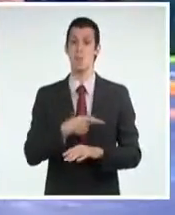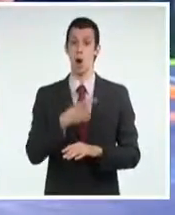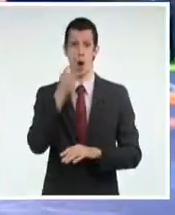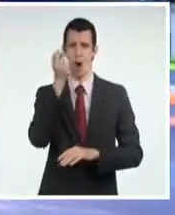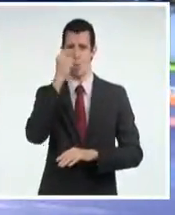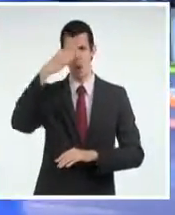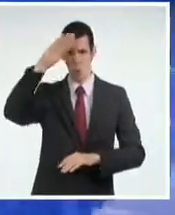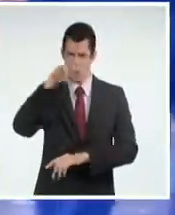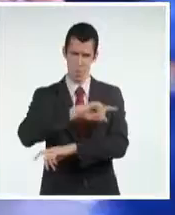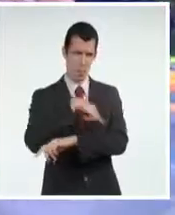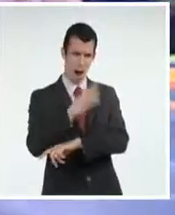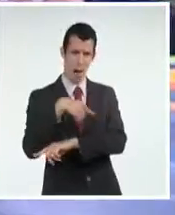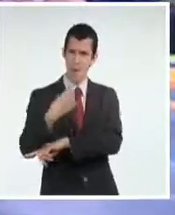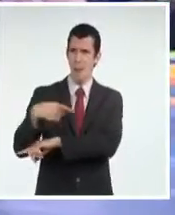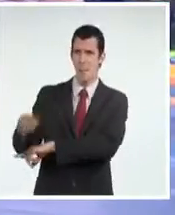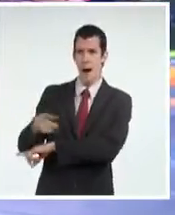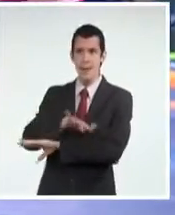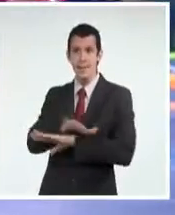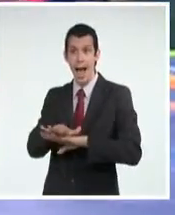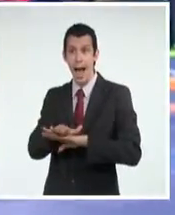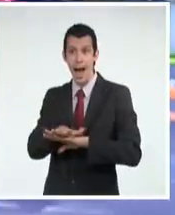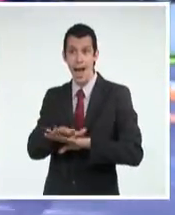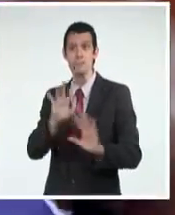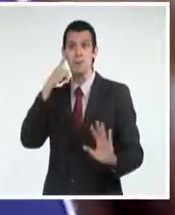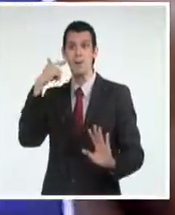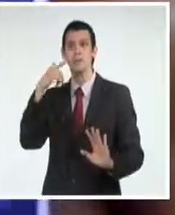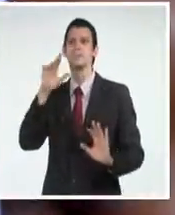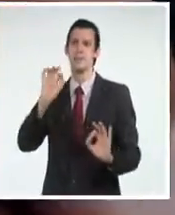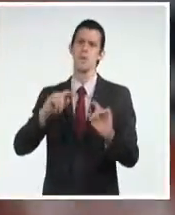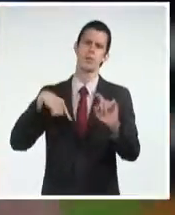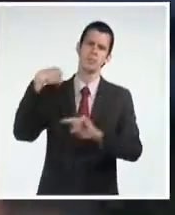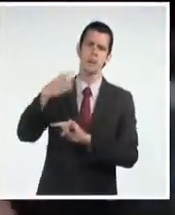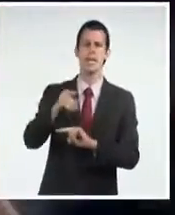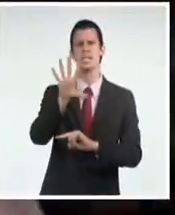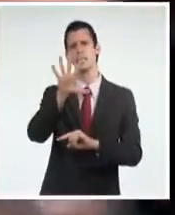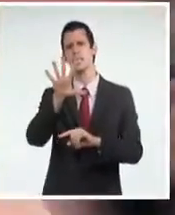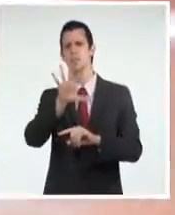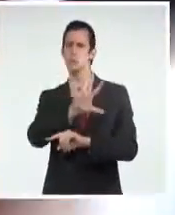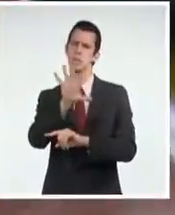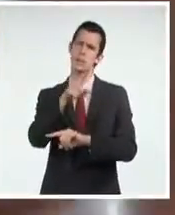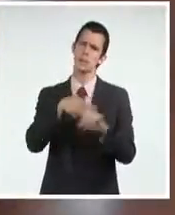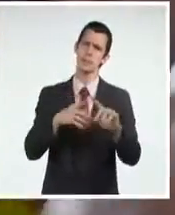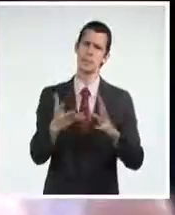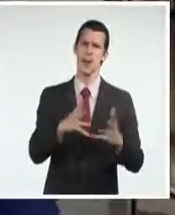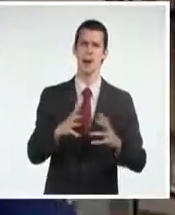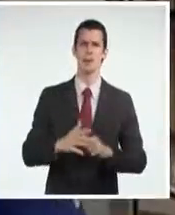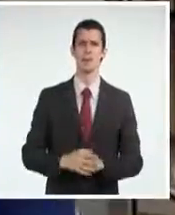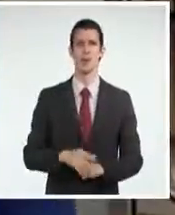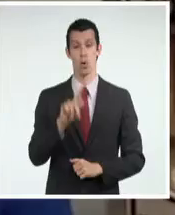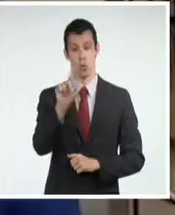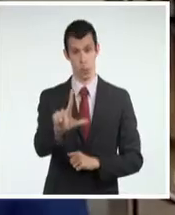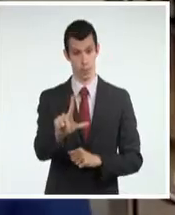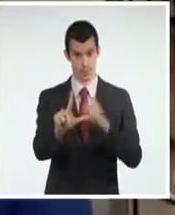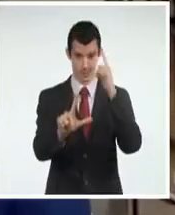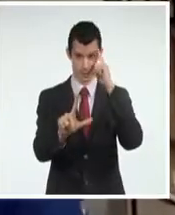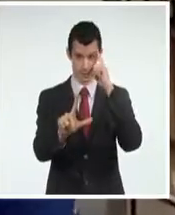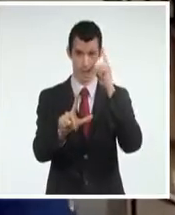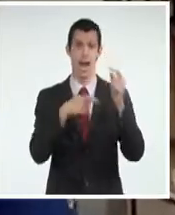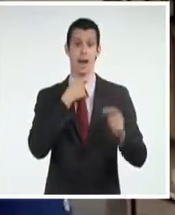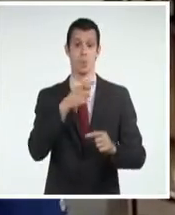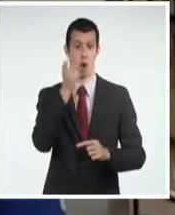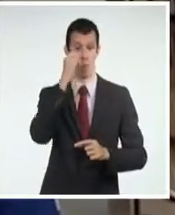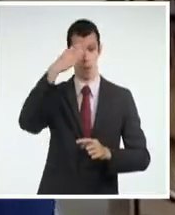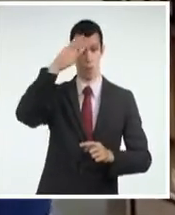en Cuba, después de las 5:30 de la mañana aproximadamente. Y de resultar victorioso por el otro camino del